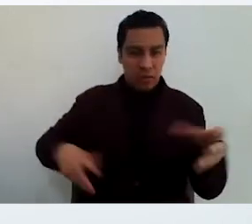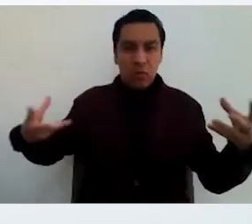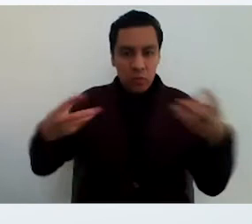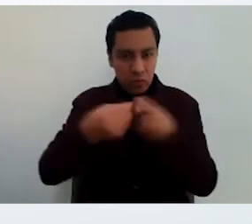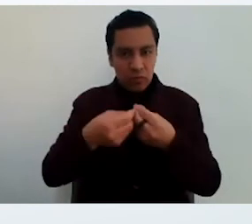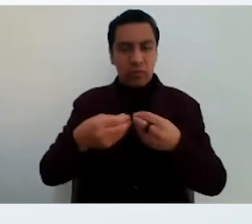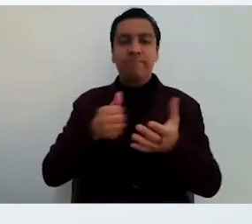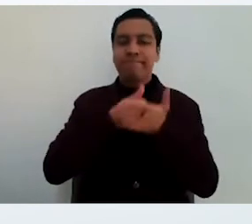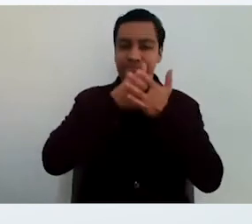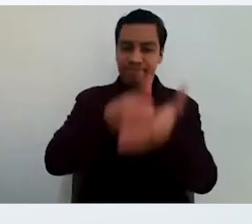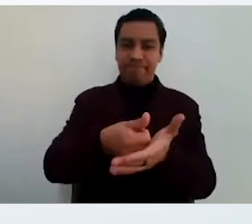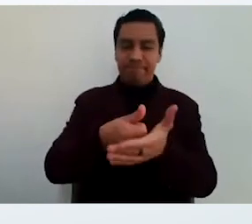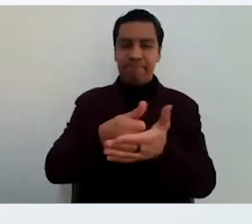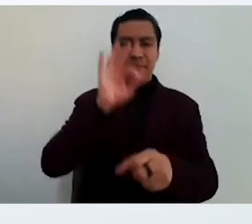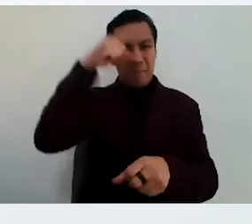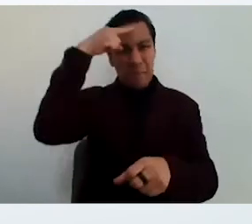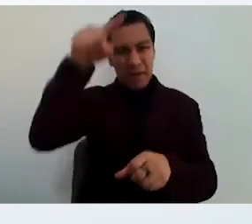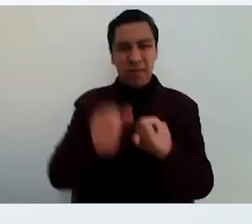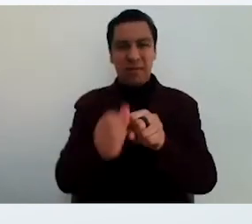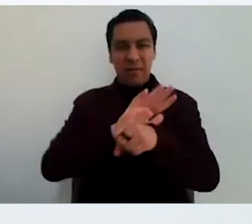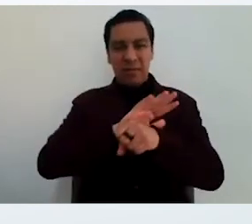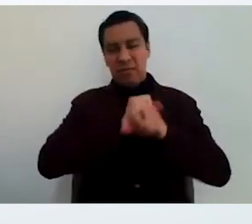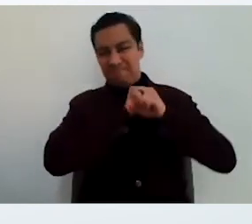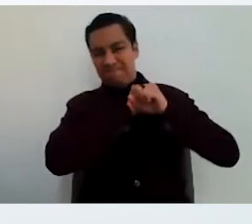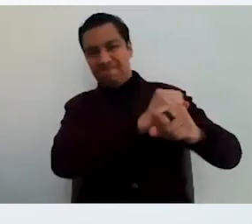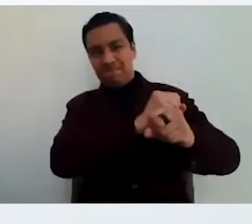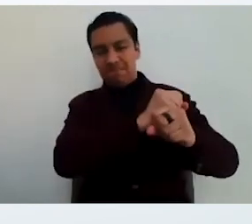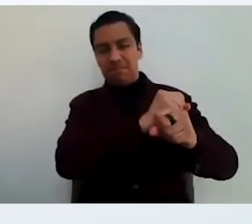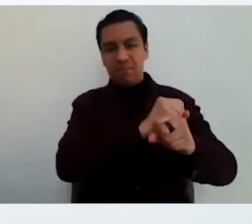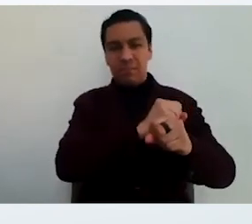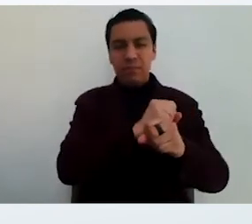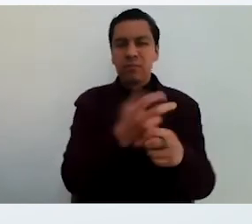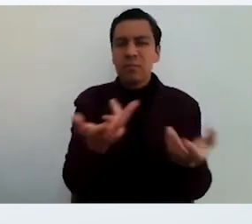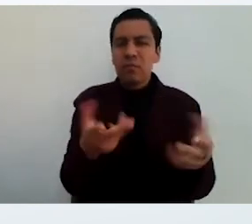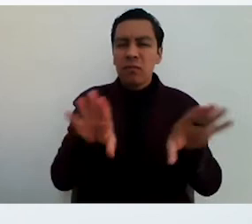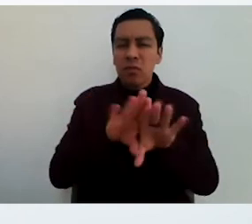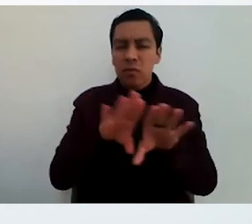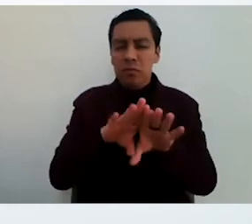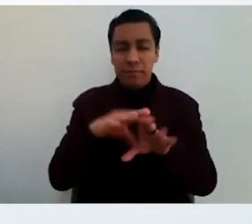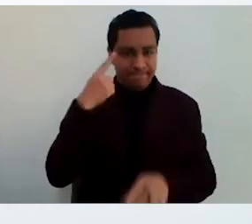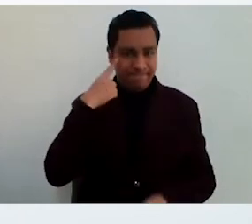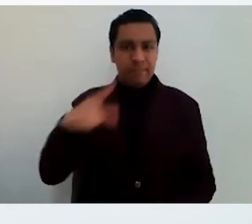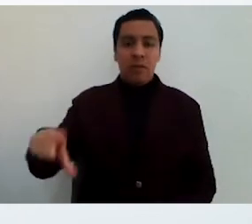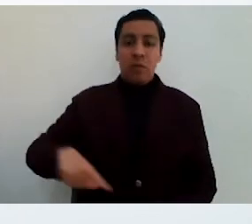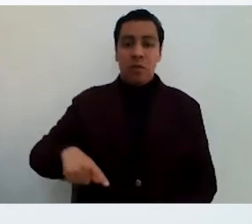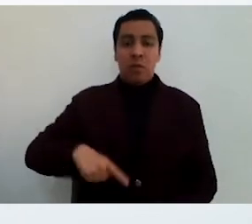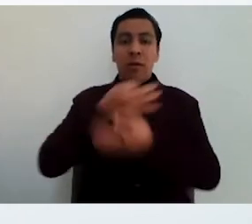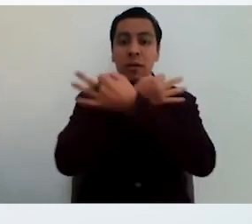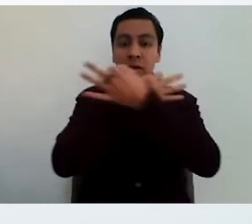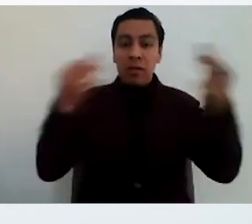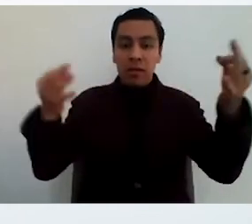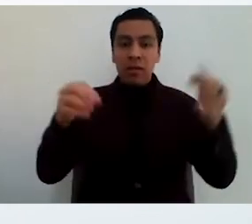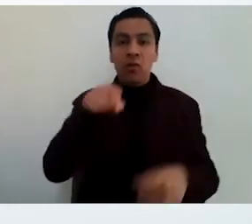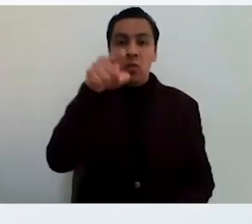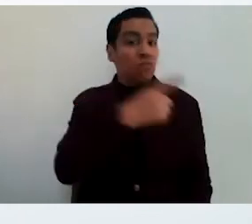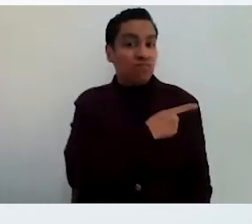vamos a entrar en una esfera de conflicto potencial muy severo, ¿no? Cuando nos dicen, no, es que no te debes de